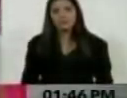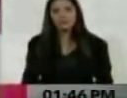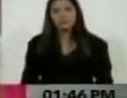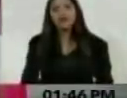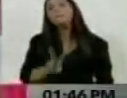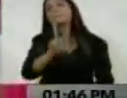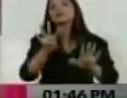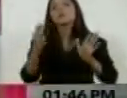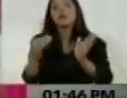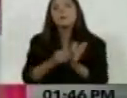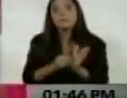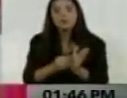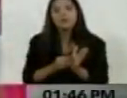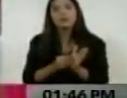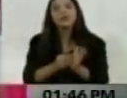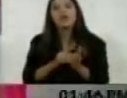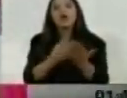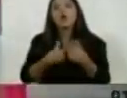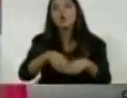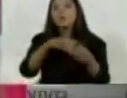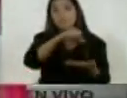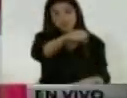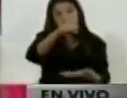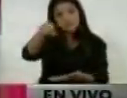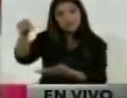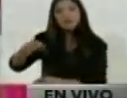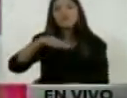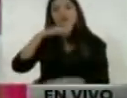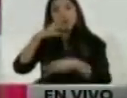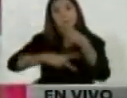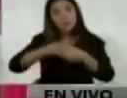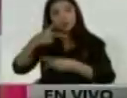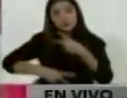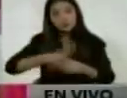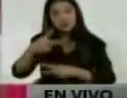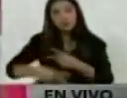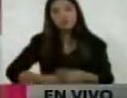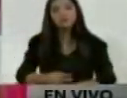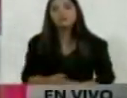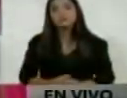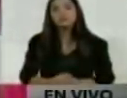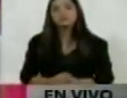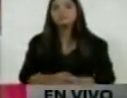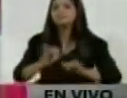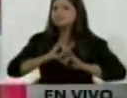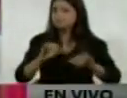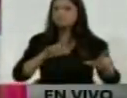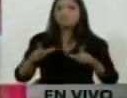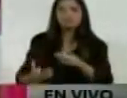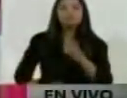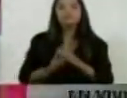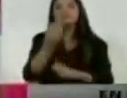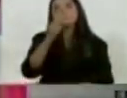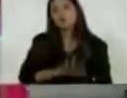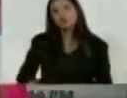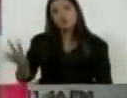29 mil comités locales de abastecimiento y producción ya se han conformado en el país.